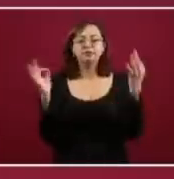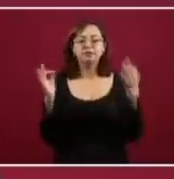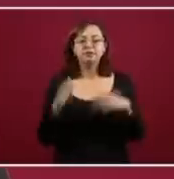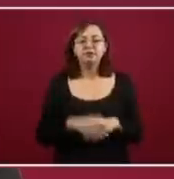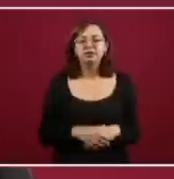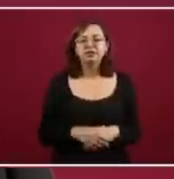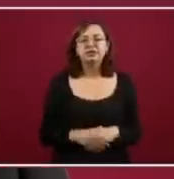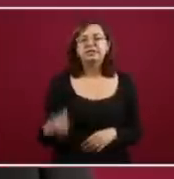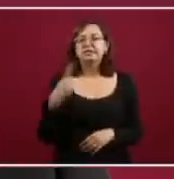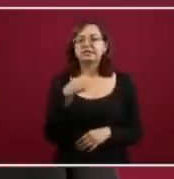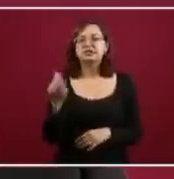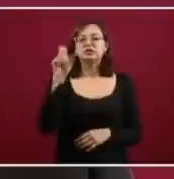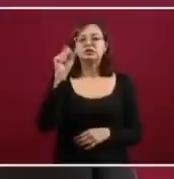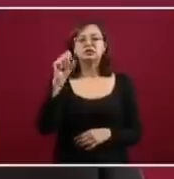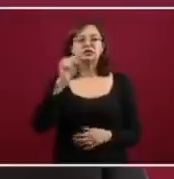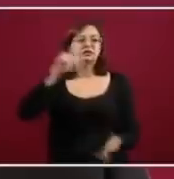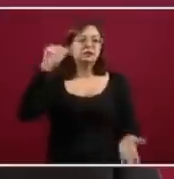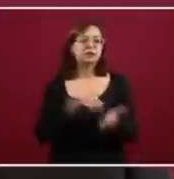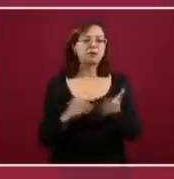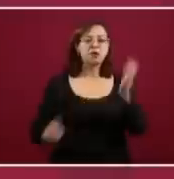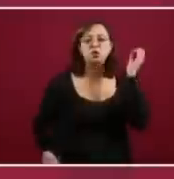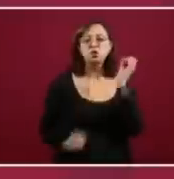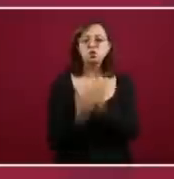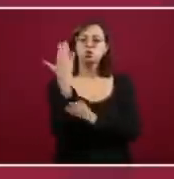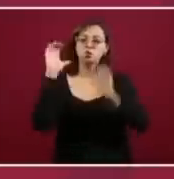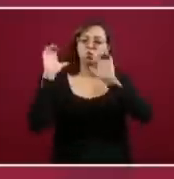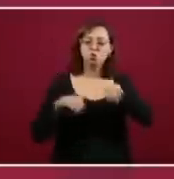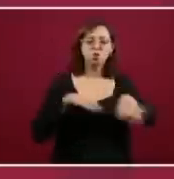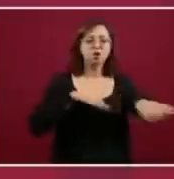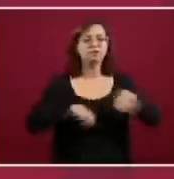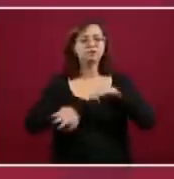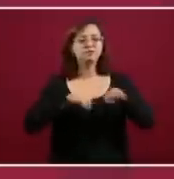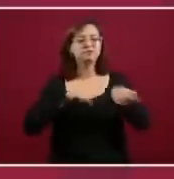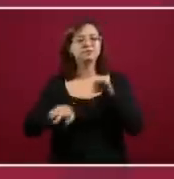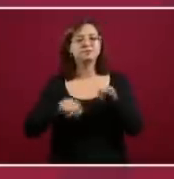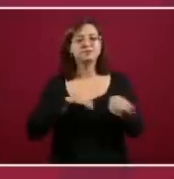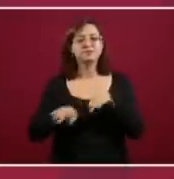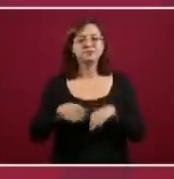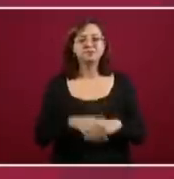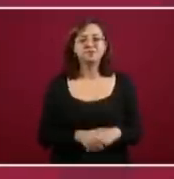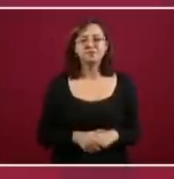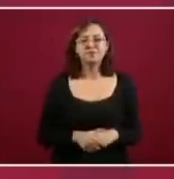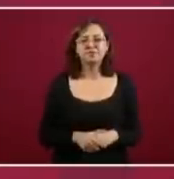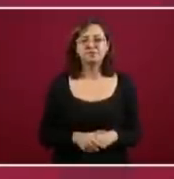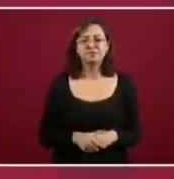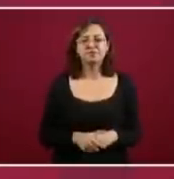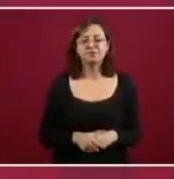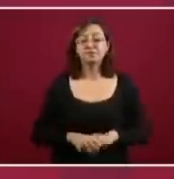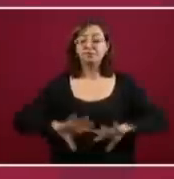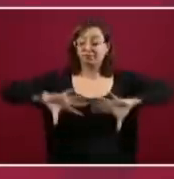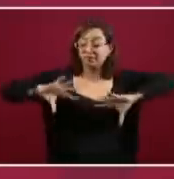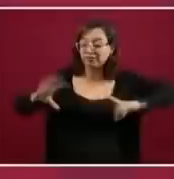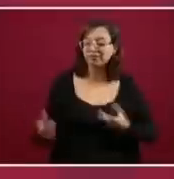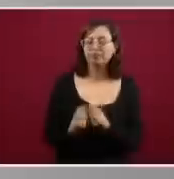160.000 nuevos empleos ya estamos como en 650.000